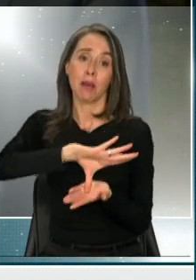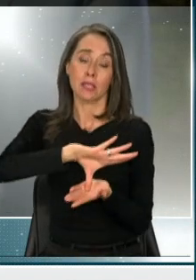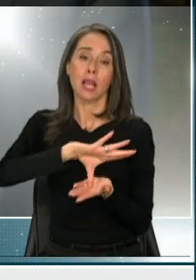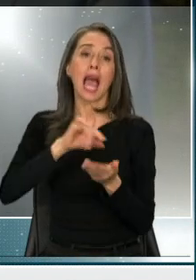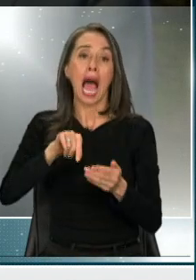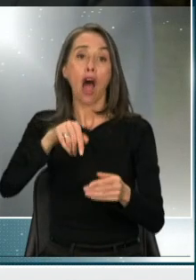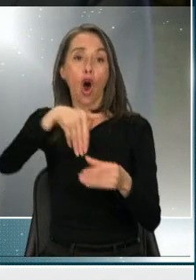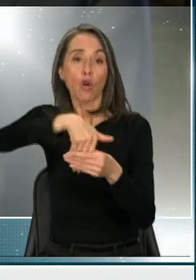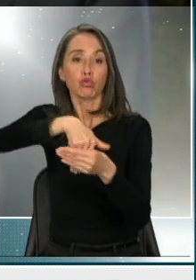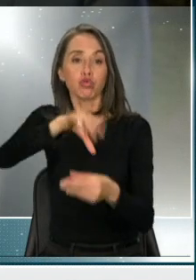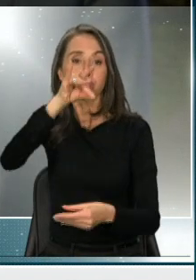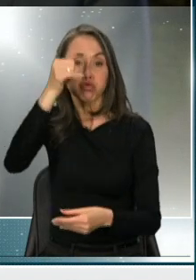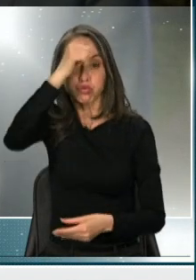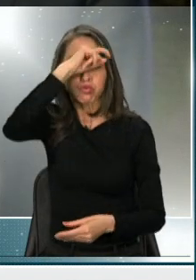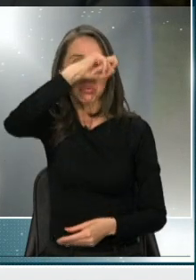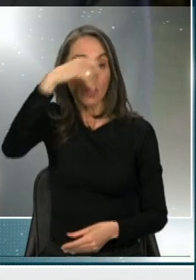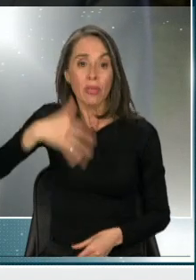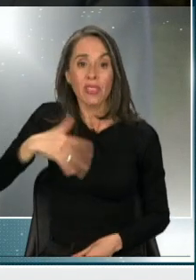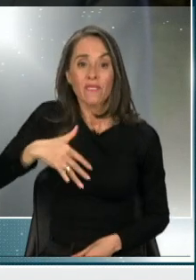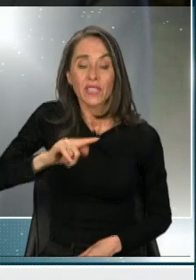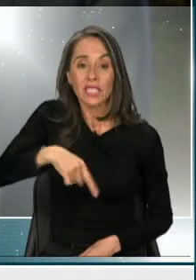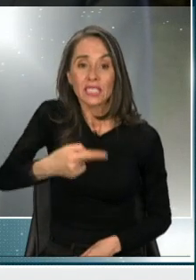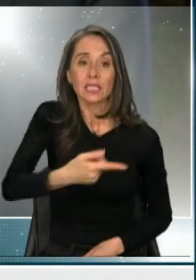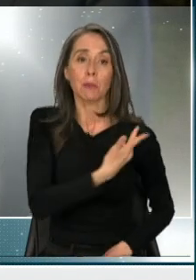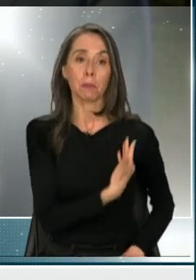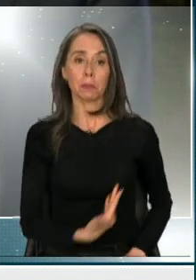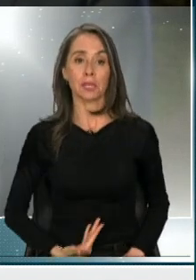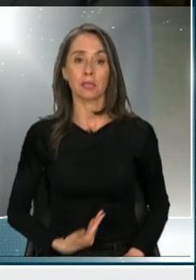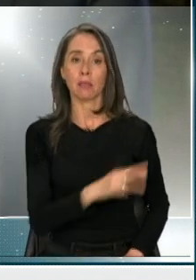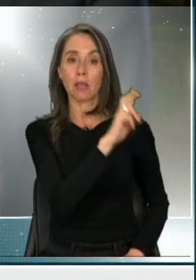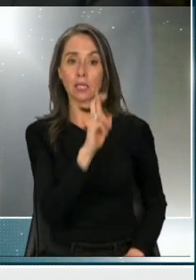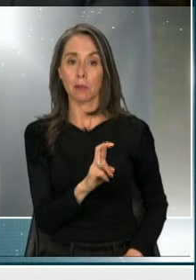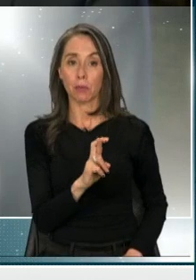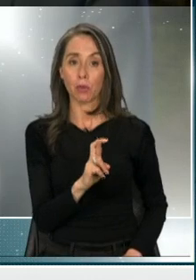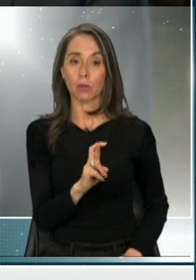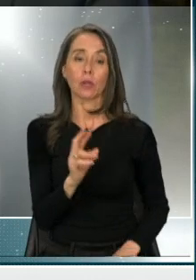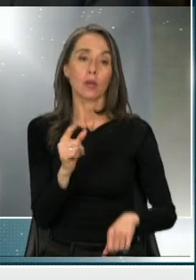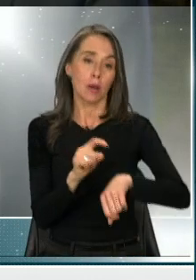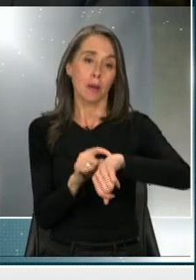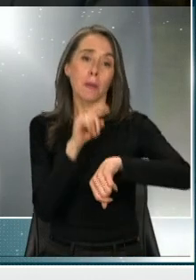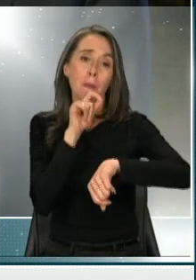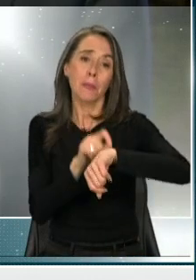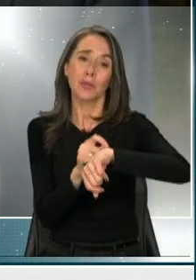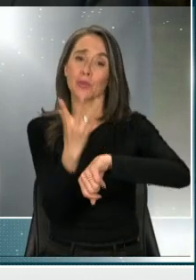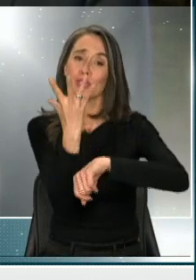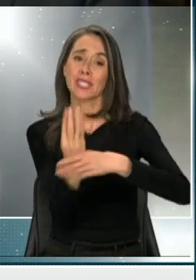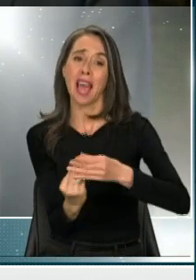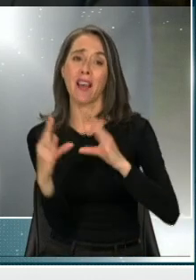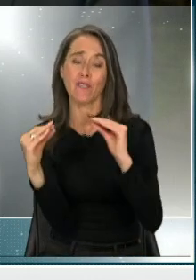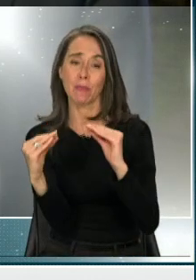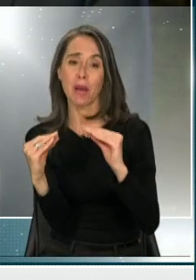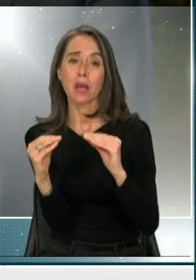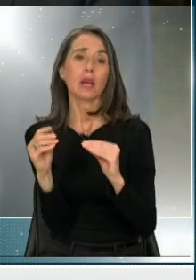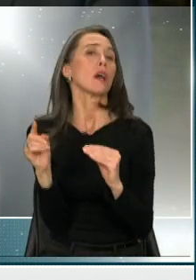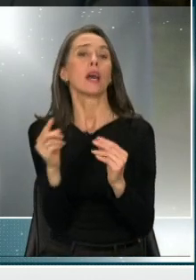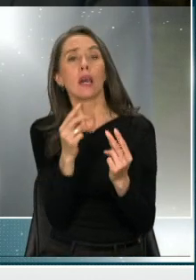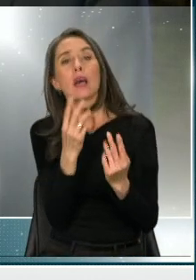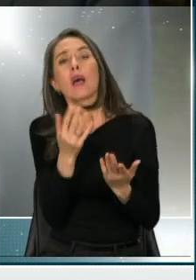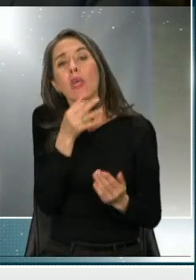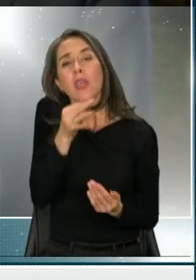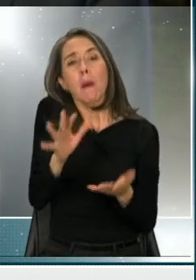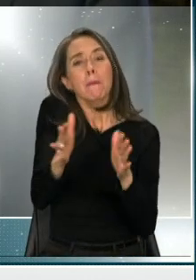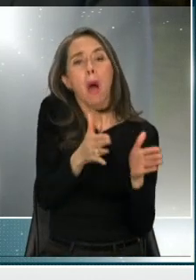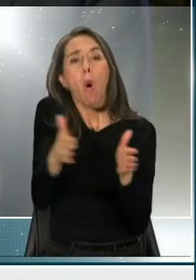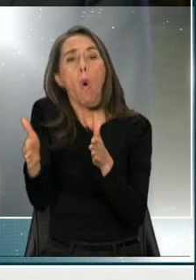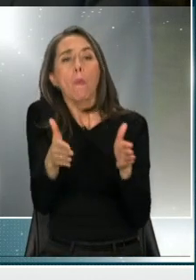un periodo electoral y un periodo complejo además para el propio presidente de la república no nos quedan minutos solo simplemente alguna aproximación de cuánto